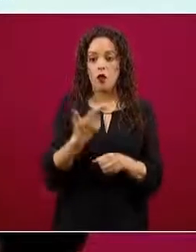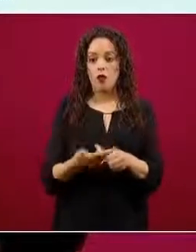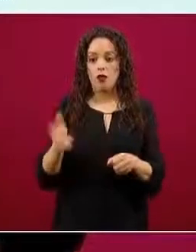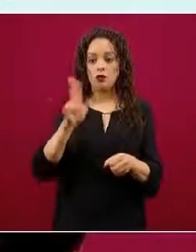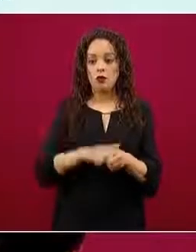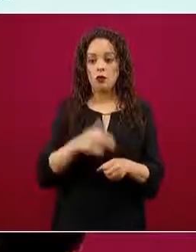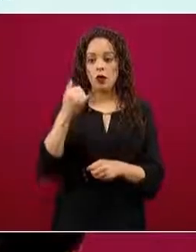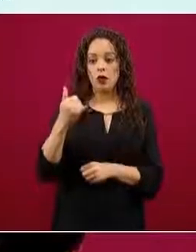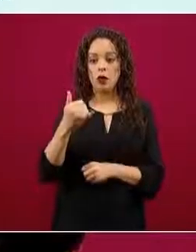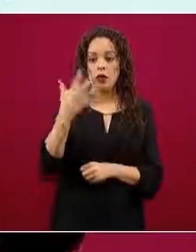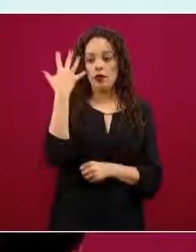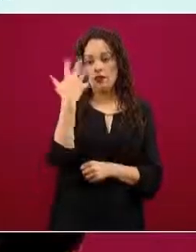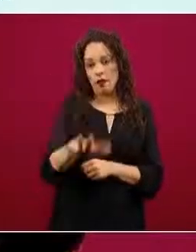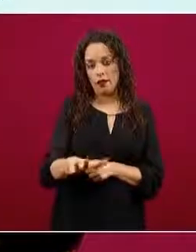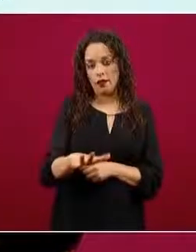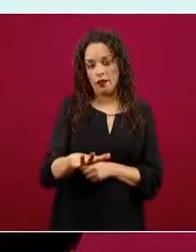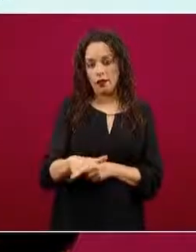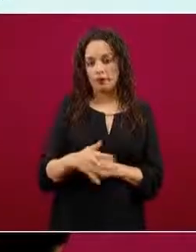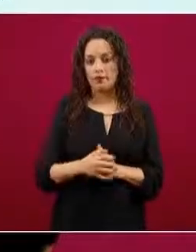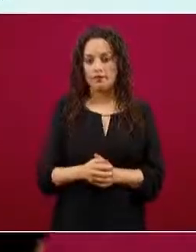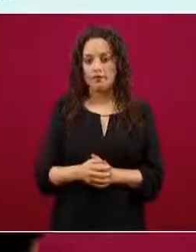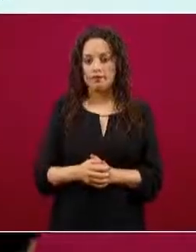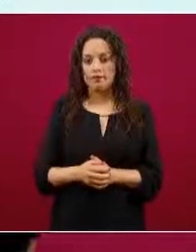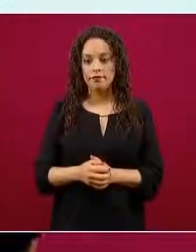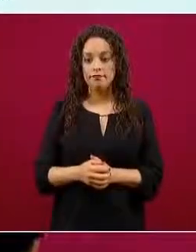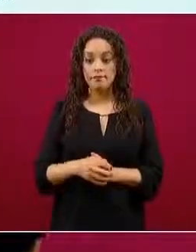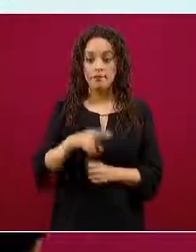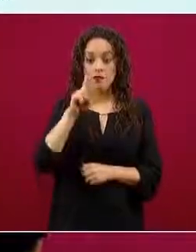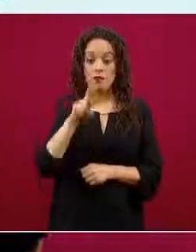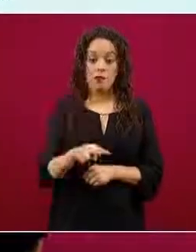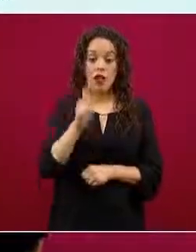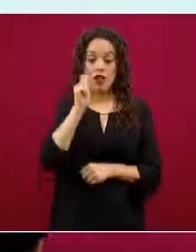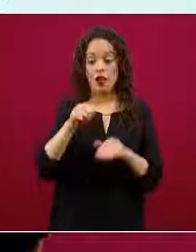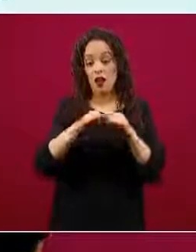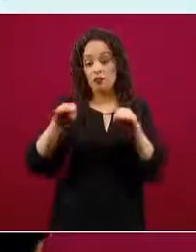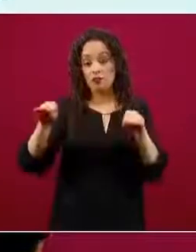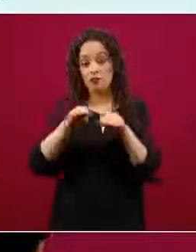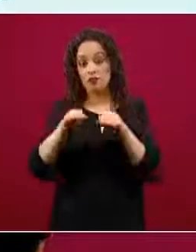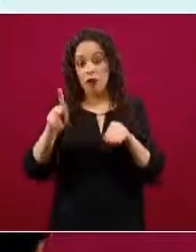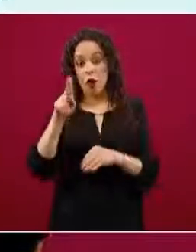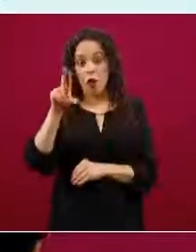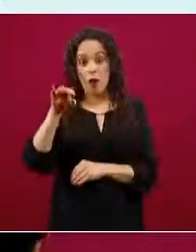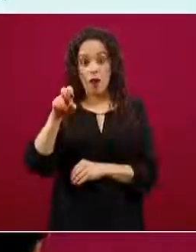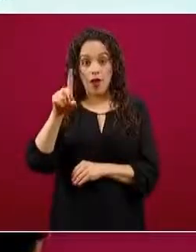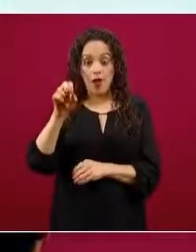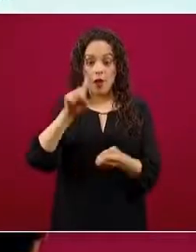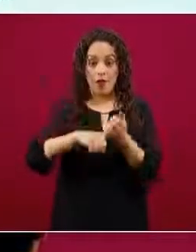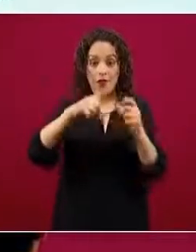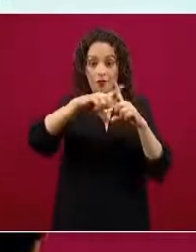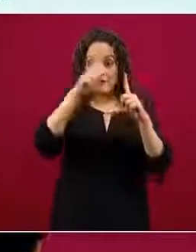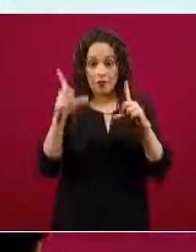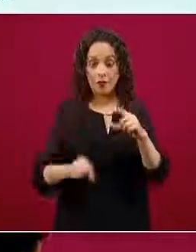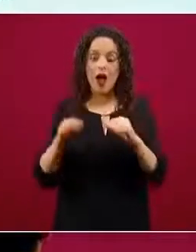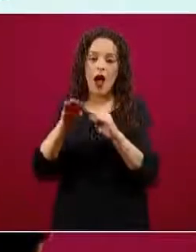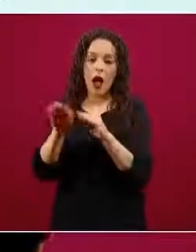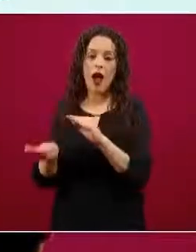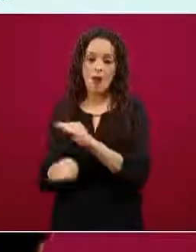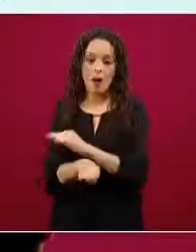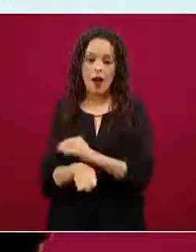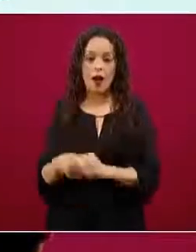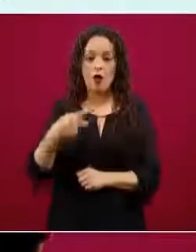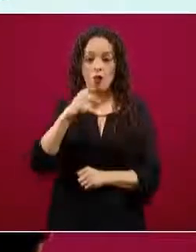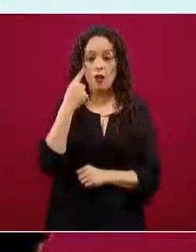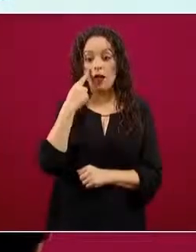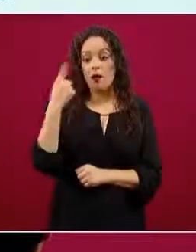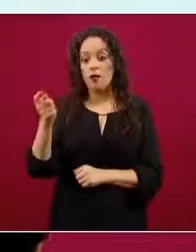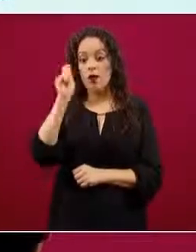manera general el 10, que creo que estamos por abajo de lo que es la media nacional. Y de los descartados son de los mismos que están